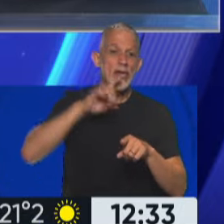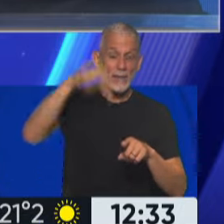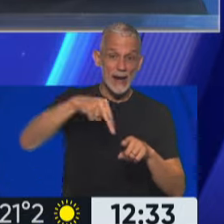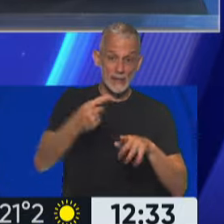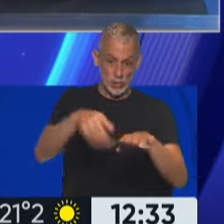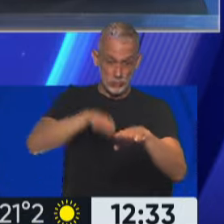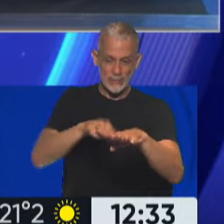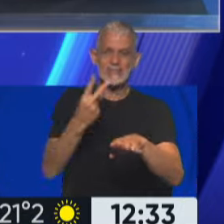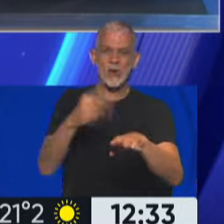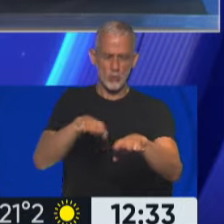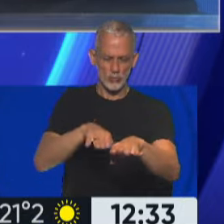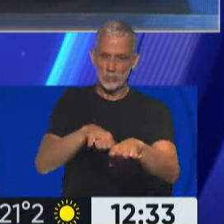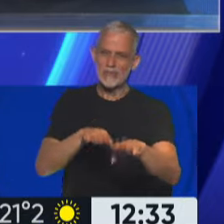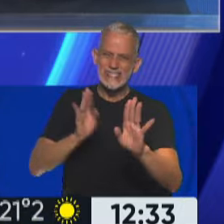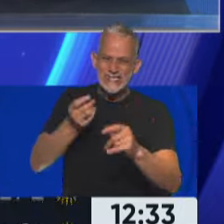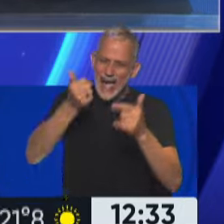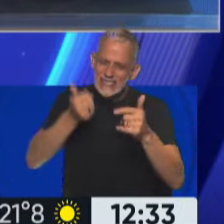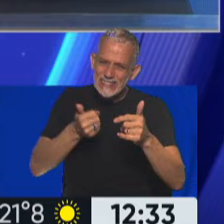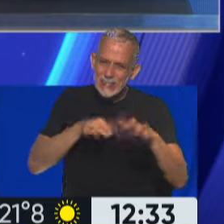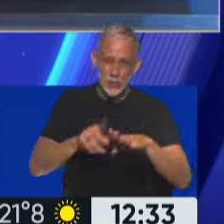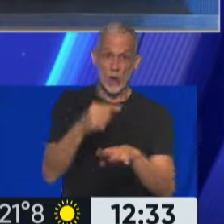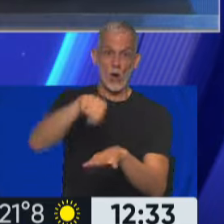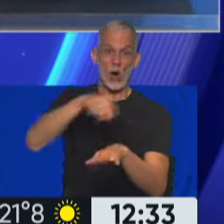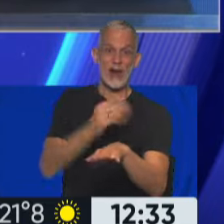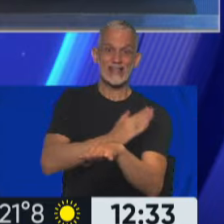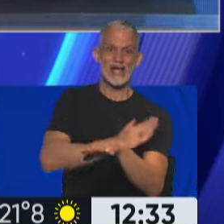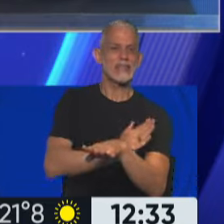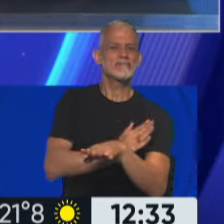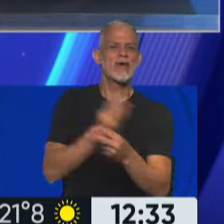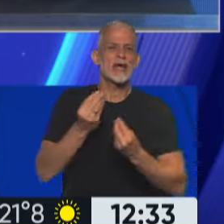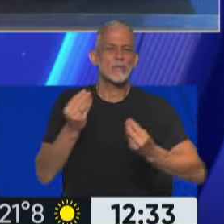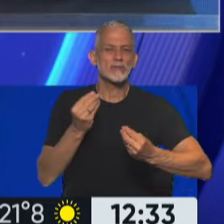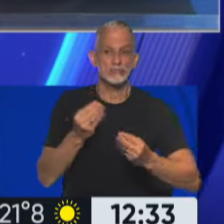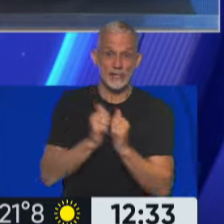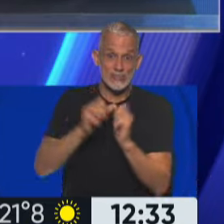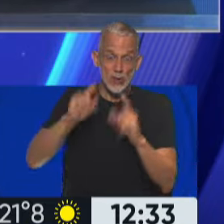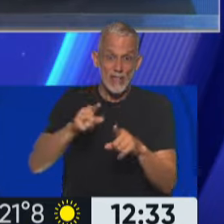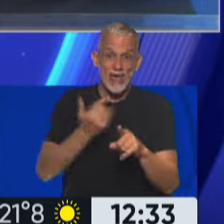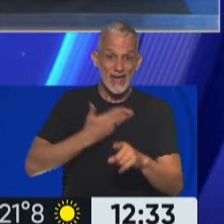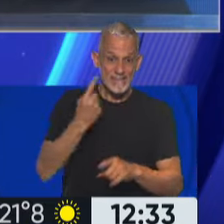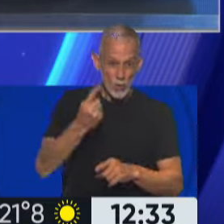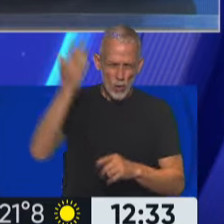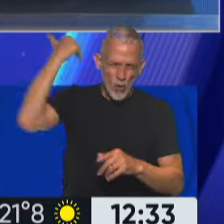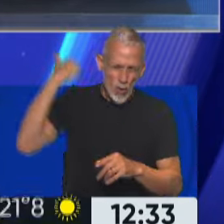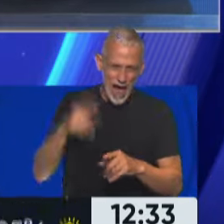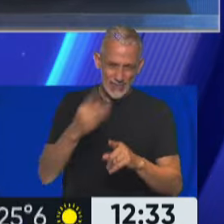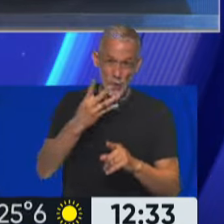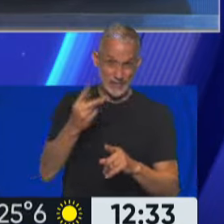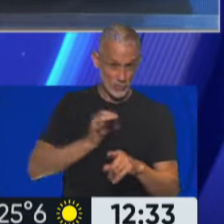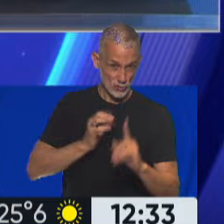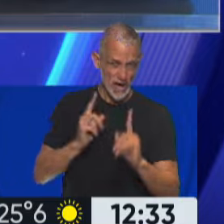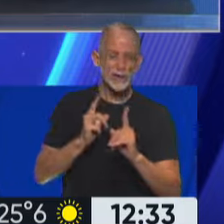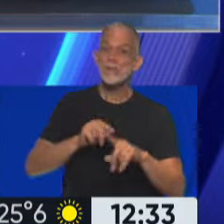pros y por qué digo que casi no se corre porque horas antes se decretó en la historia de la Fórmula 1 el primero y